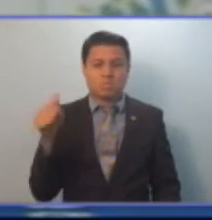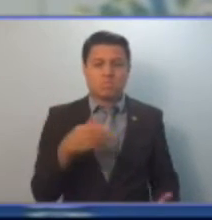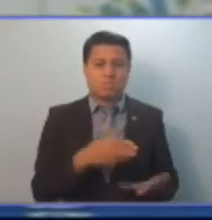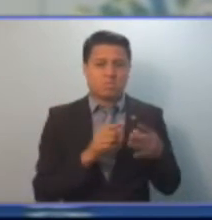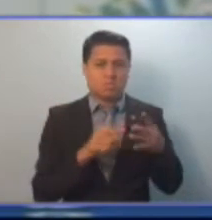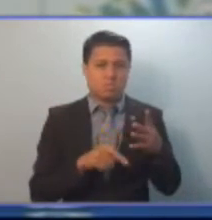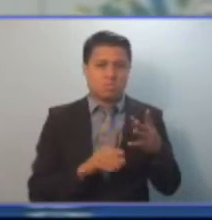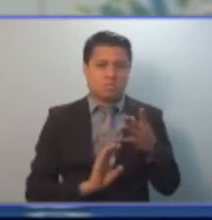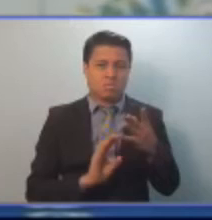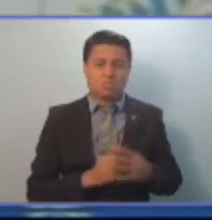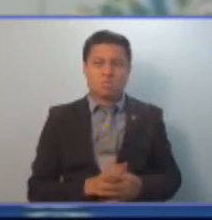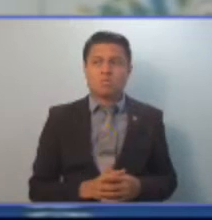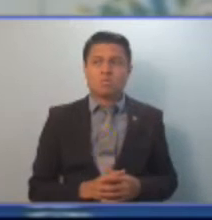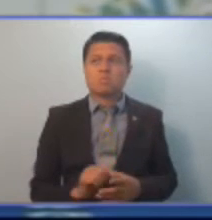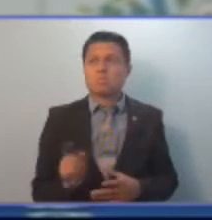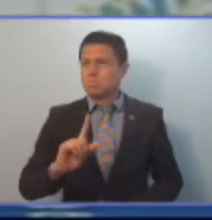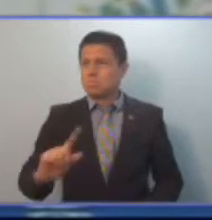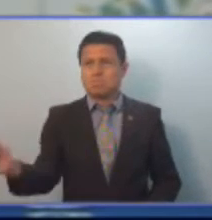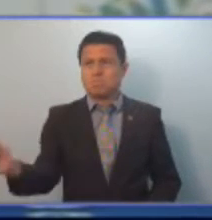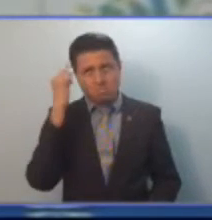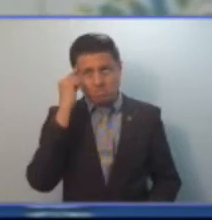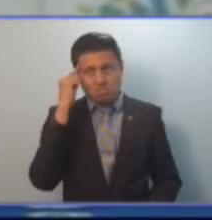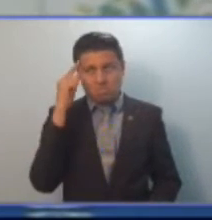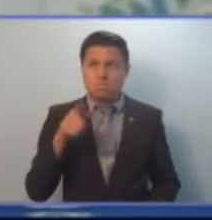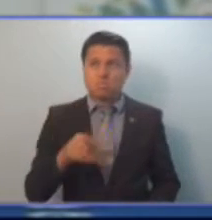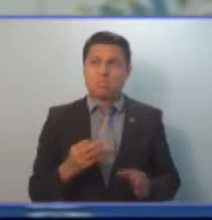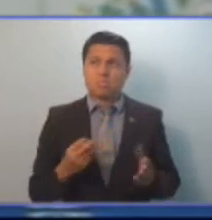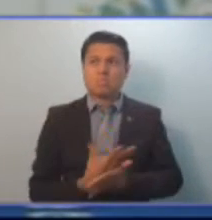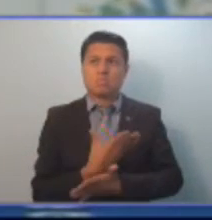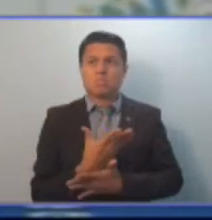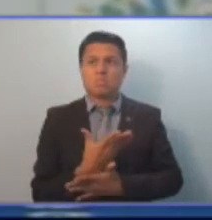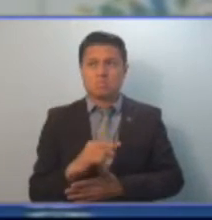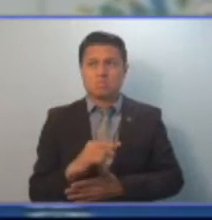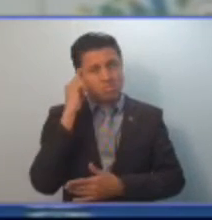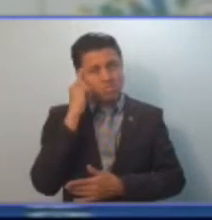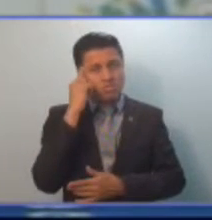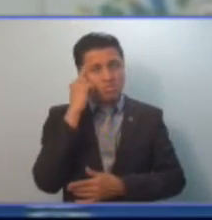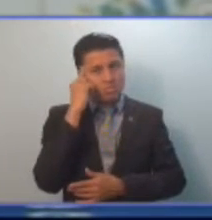constitucional, yo pienso que esa nueva corriente de pensamiento